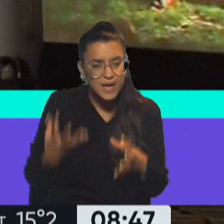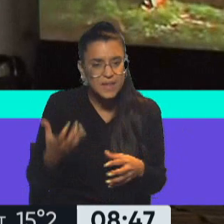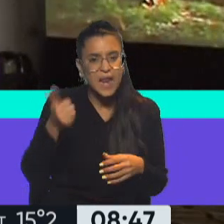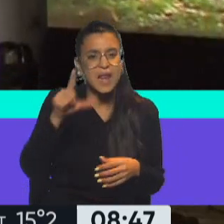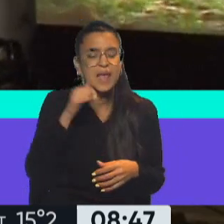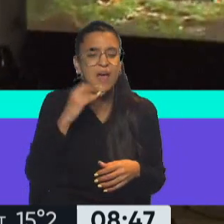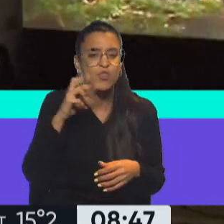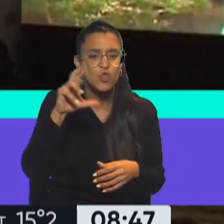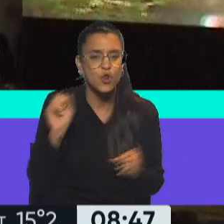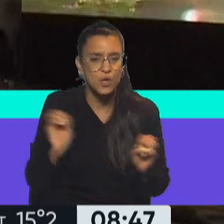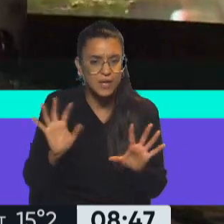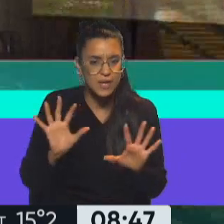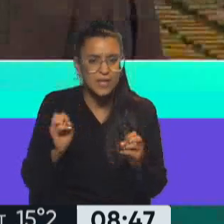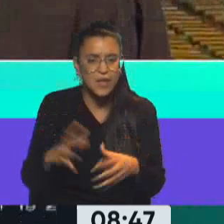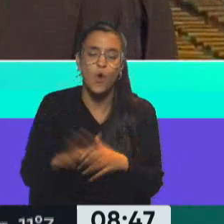día.